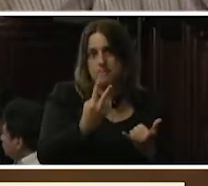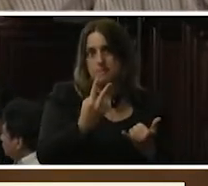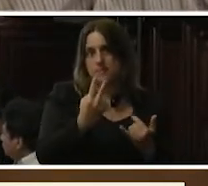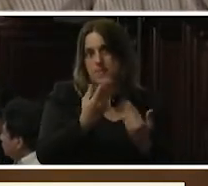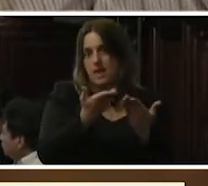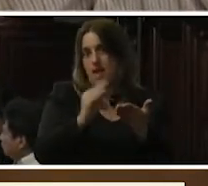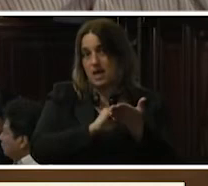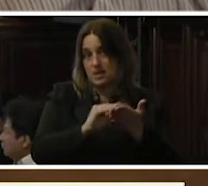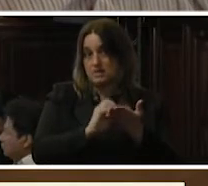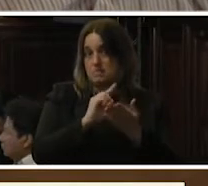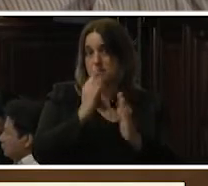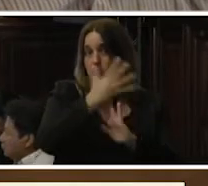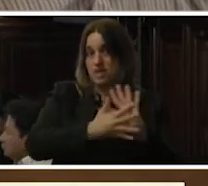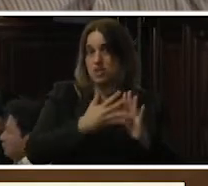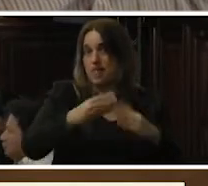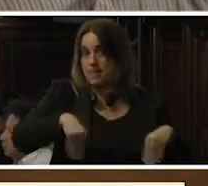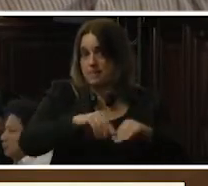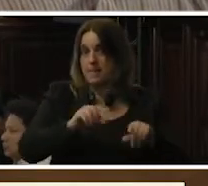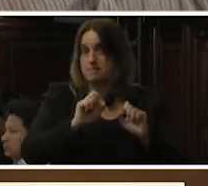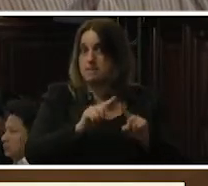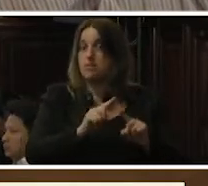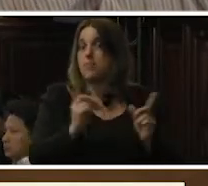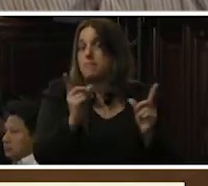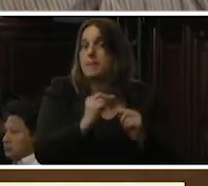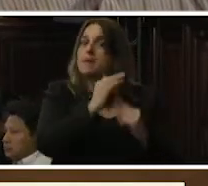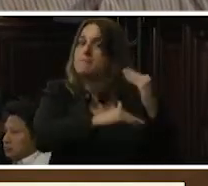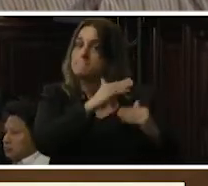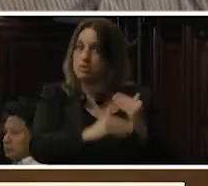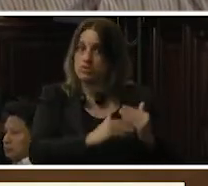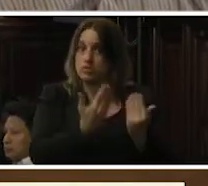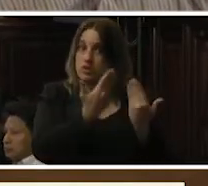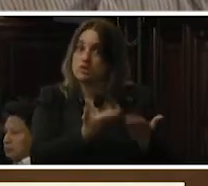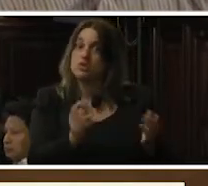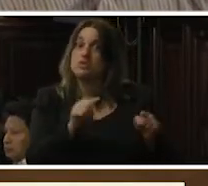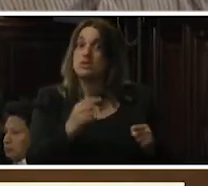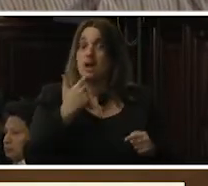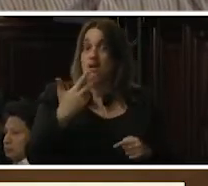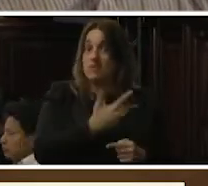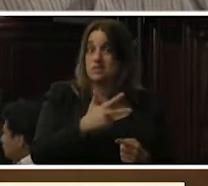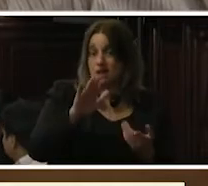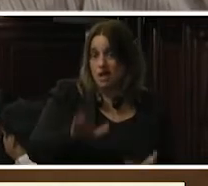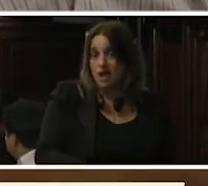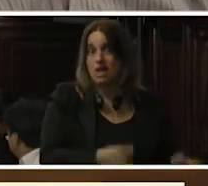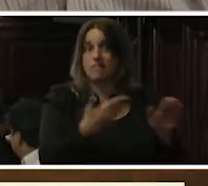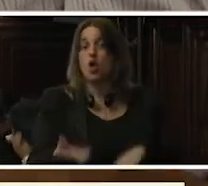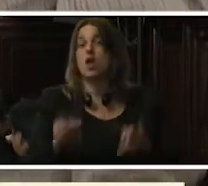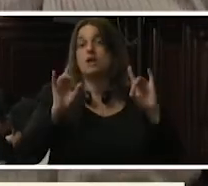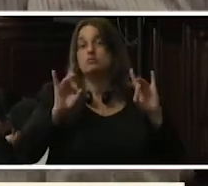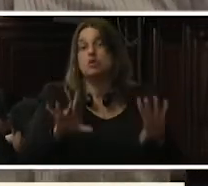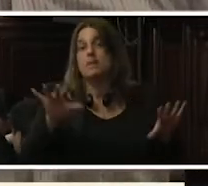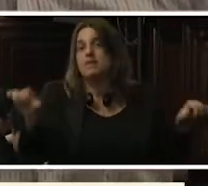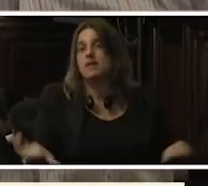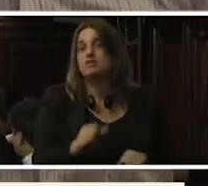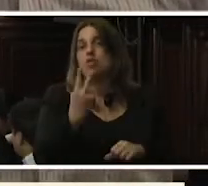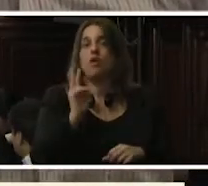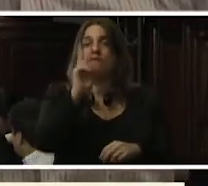Agencia Nacional de Tierras culmine el proceso de constitución del resguardo. A la fecha, esta institución solo ha realizado